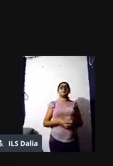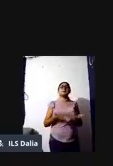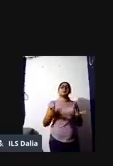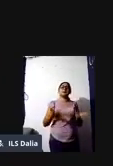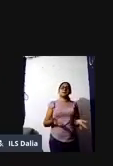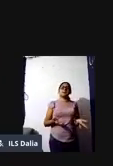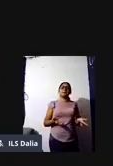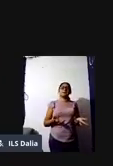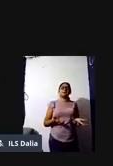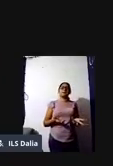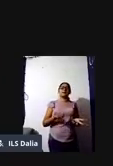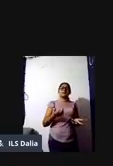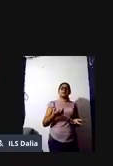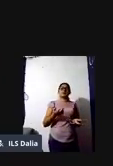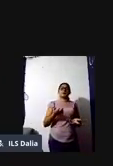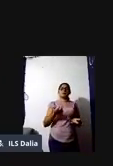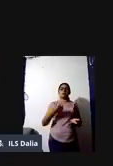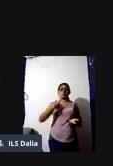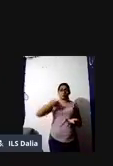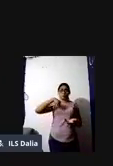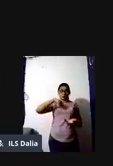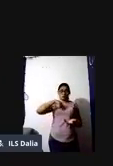una vez que nosotros podemos